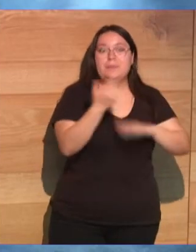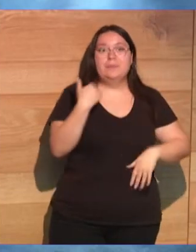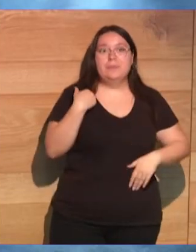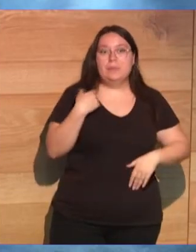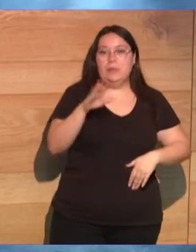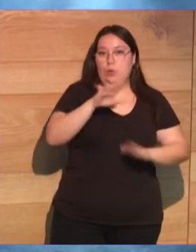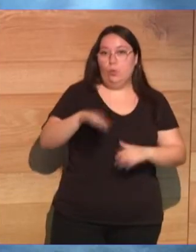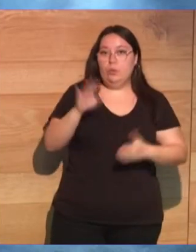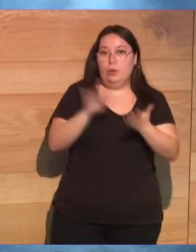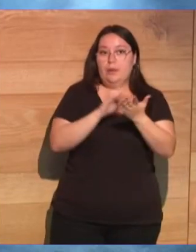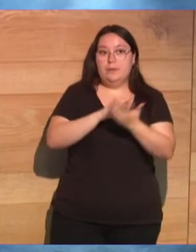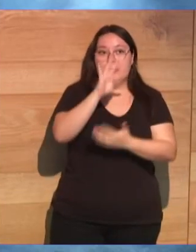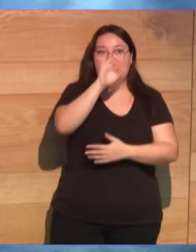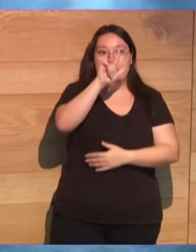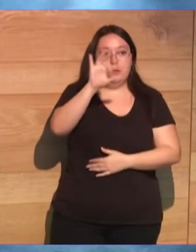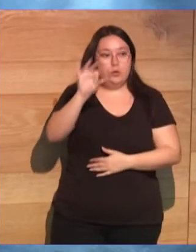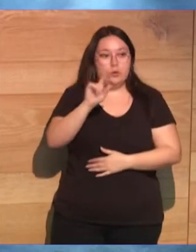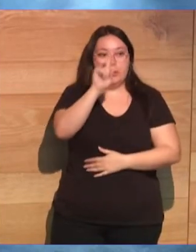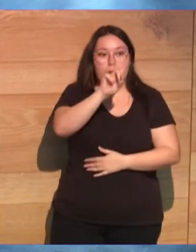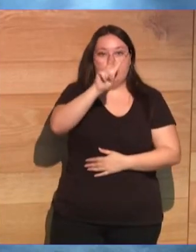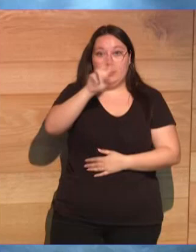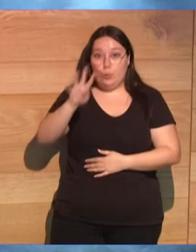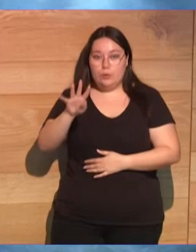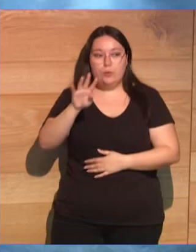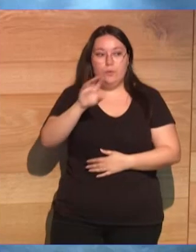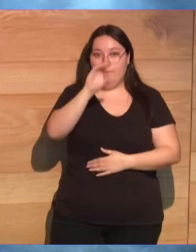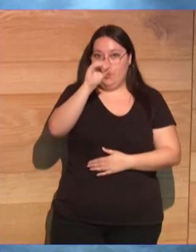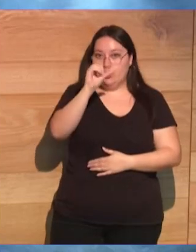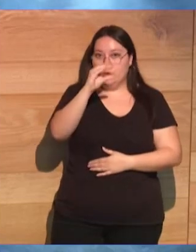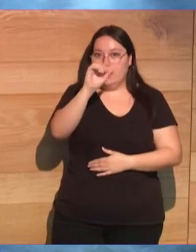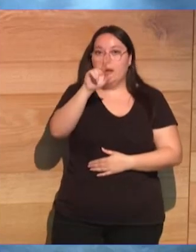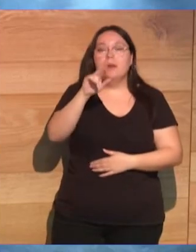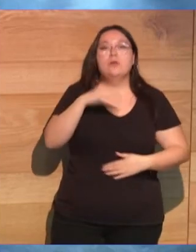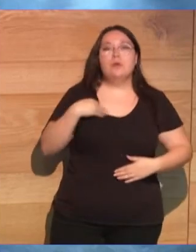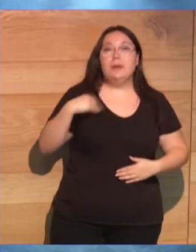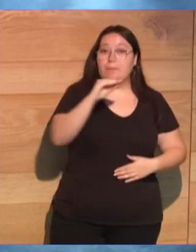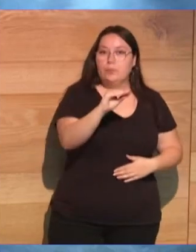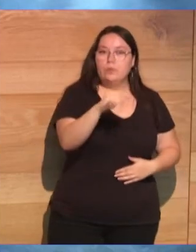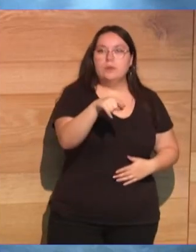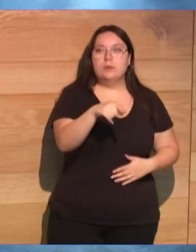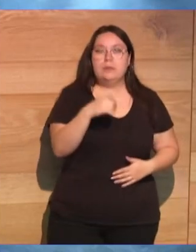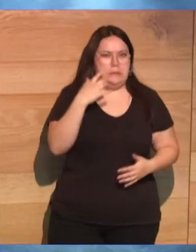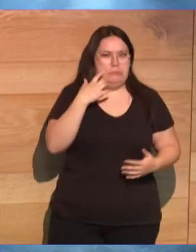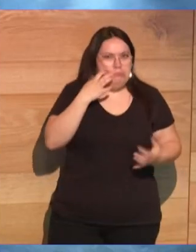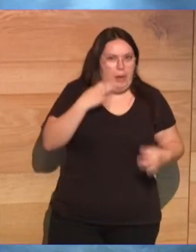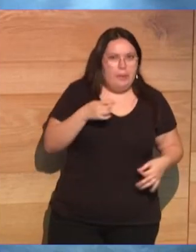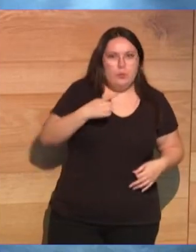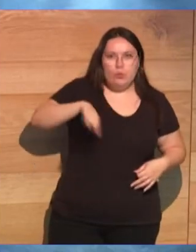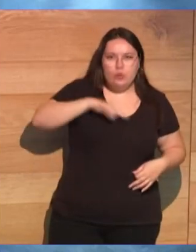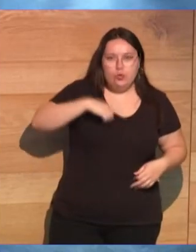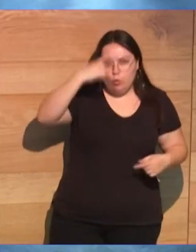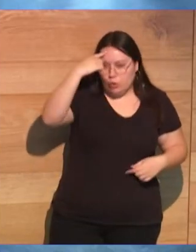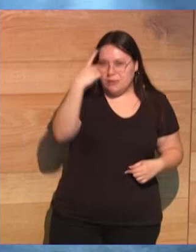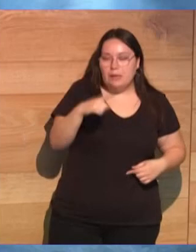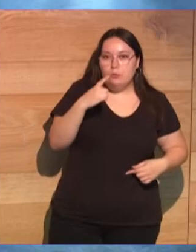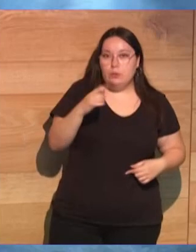último Telos, en el Telos 124, me gustaría hacerte la pregunta de si verdaderamente somos conscientes